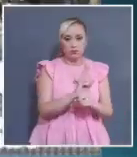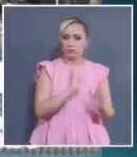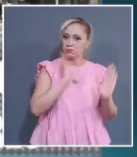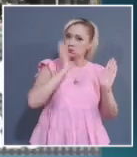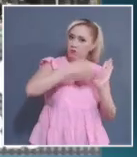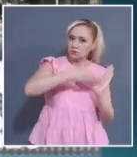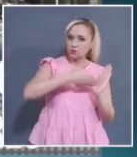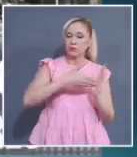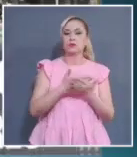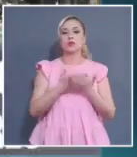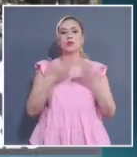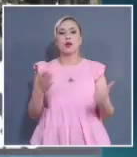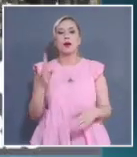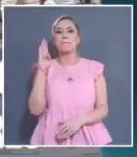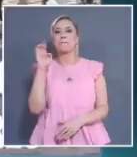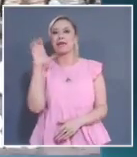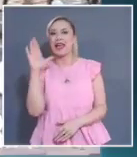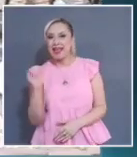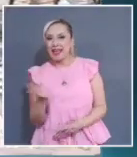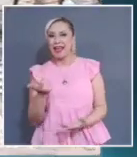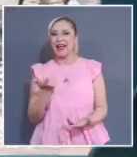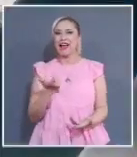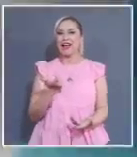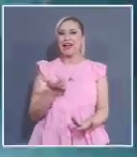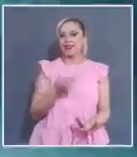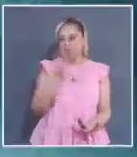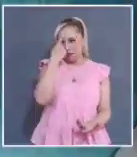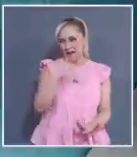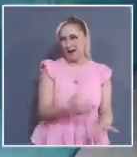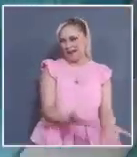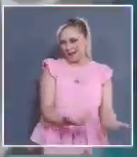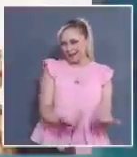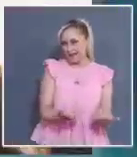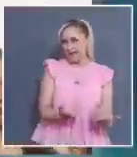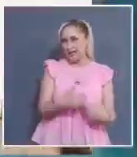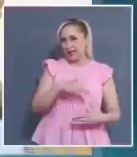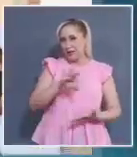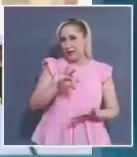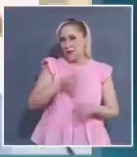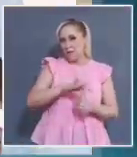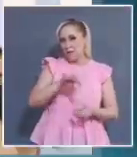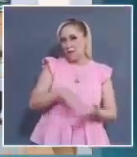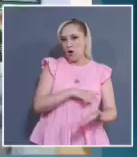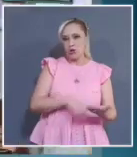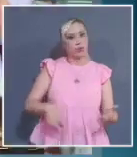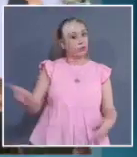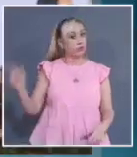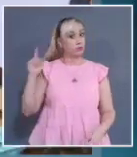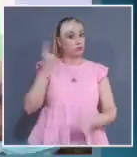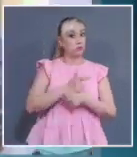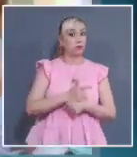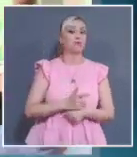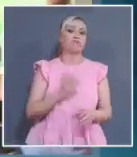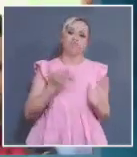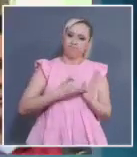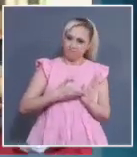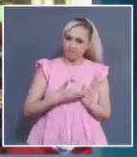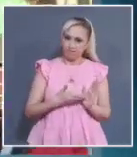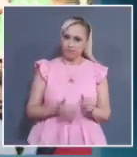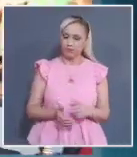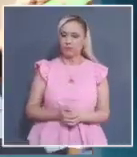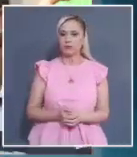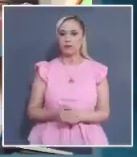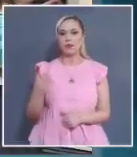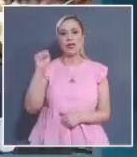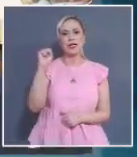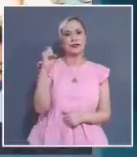sociales y fondos públicos con fines electorales. La Secretaría de Educación Pública